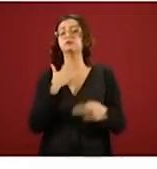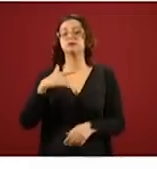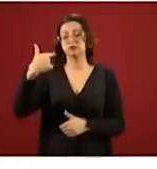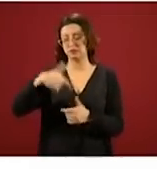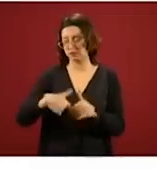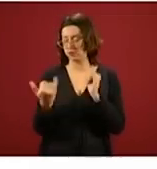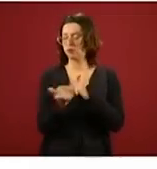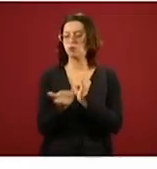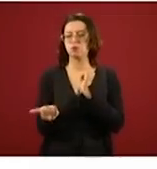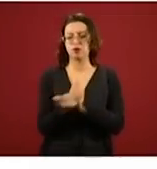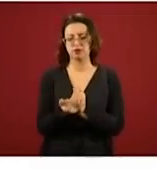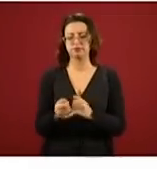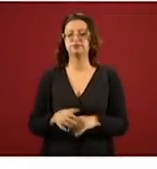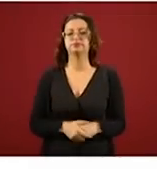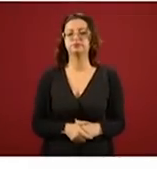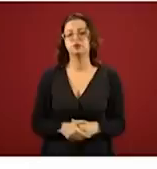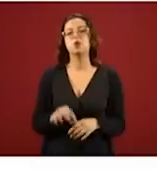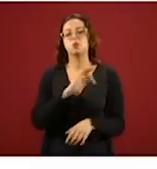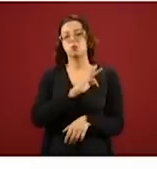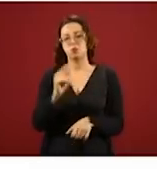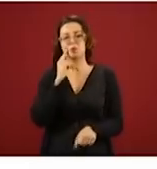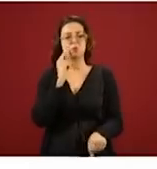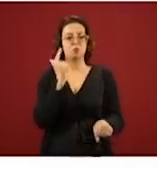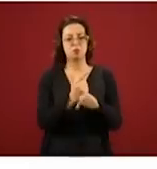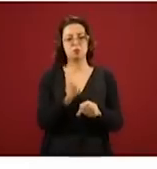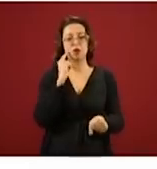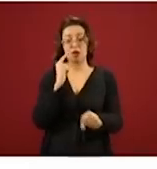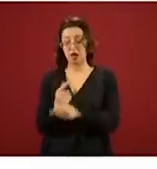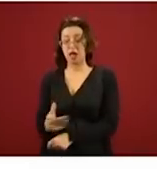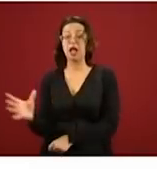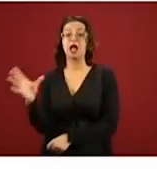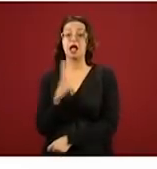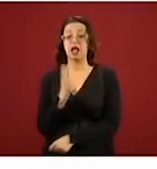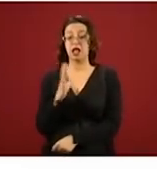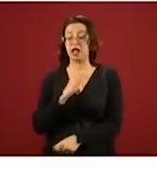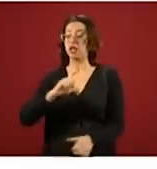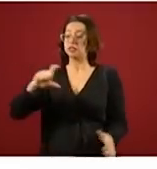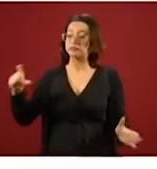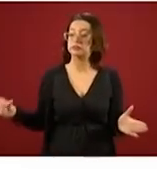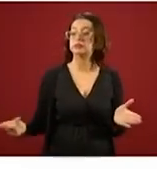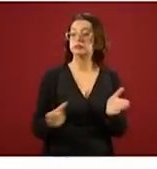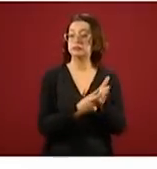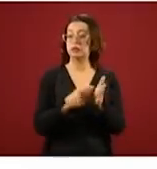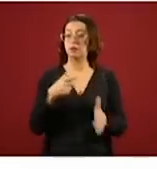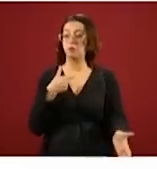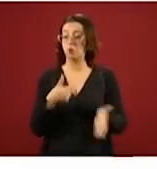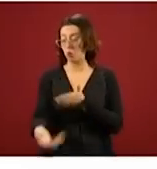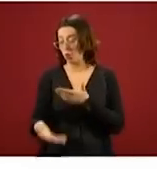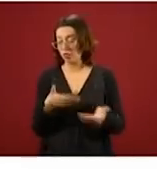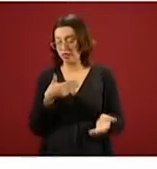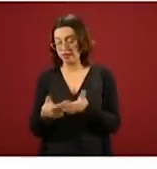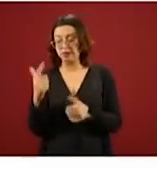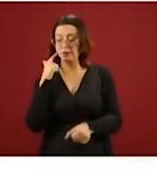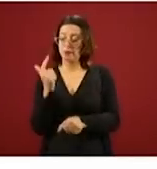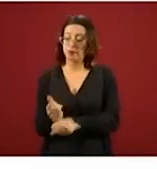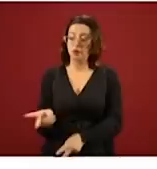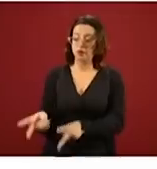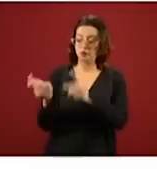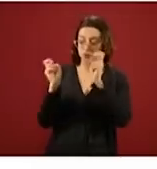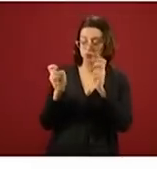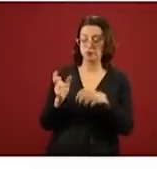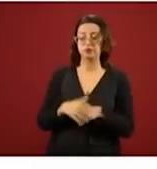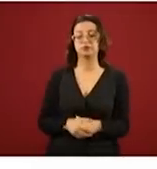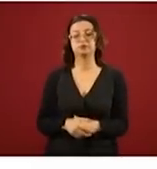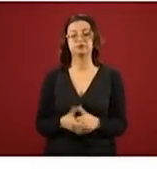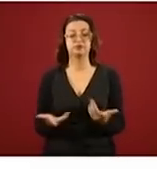nos va a permitir detectar los rastrillos de generación más avanzada sigo por ahí dicen los chavos